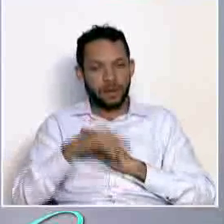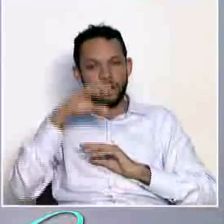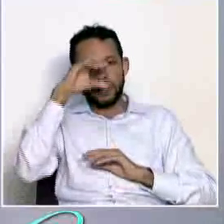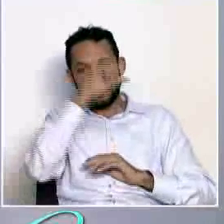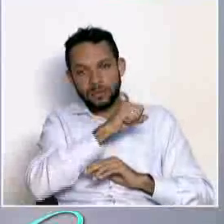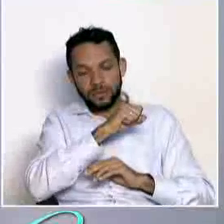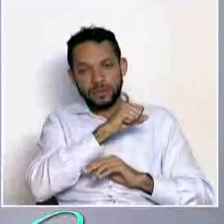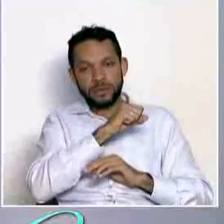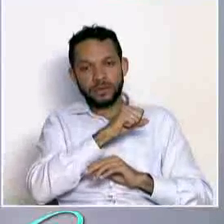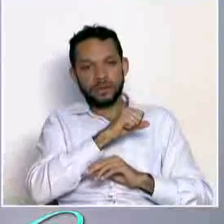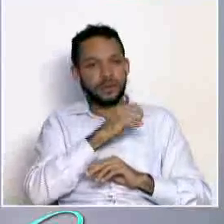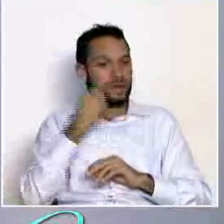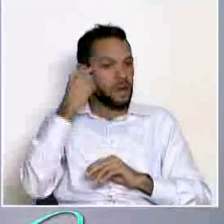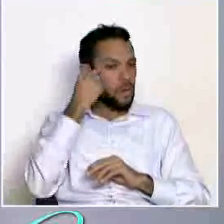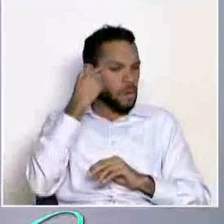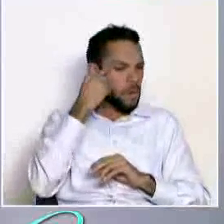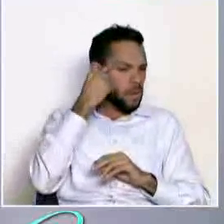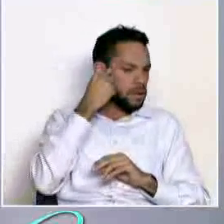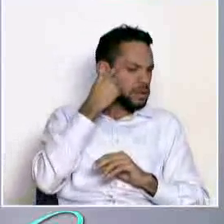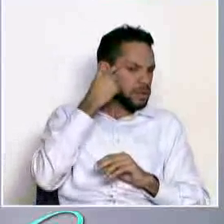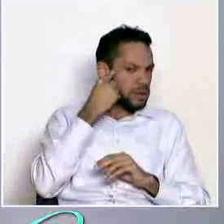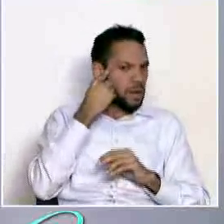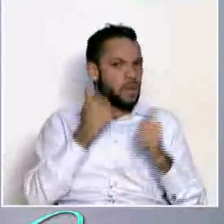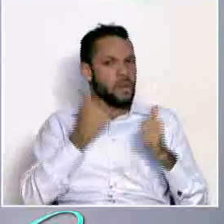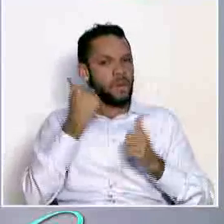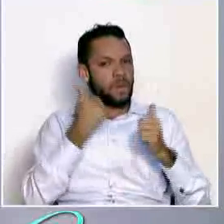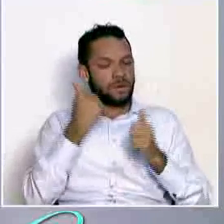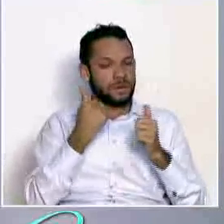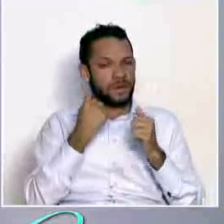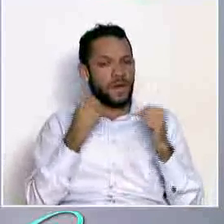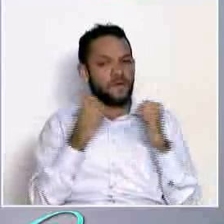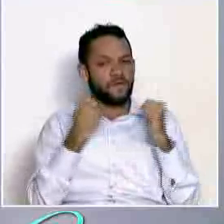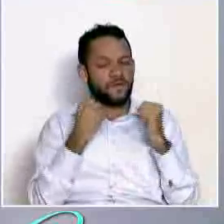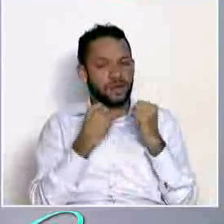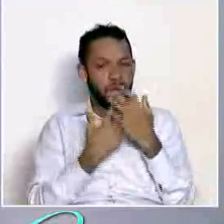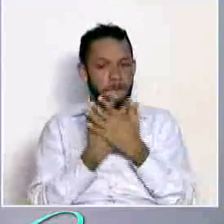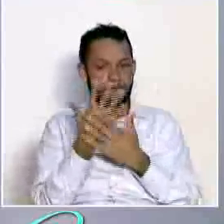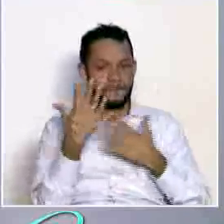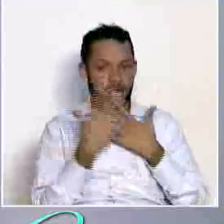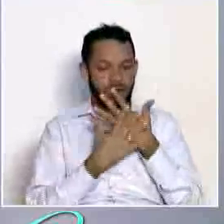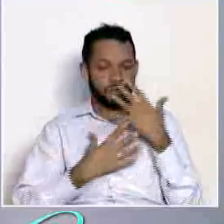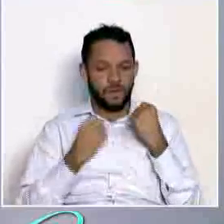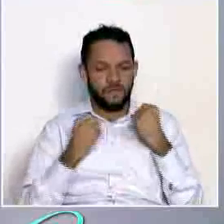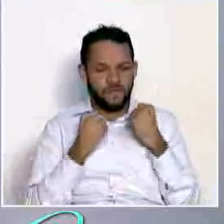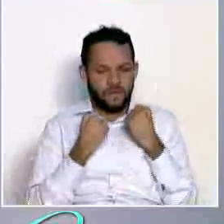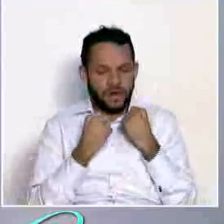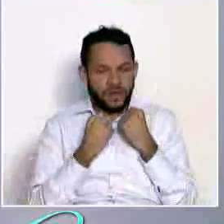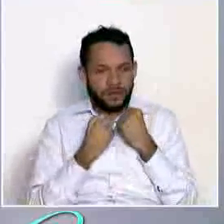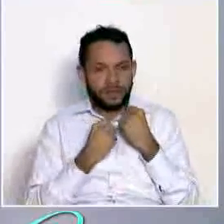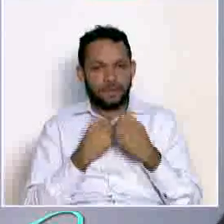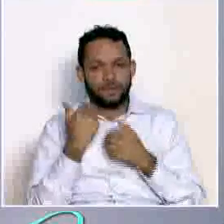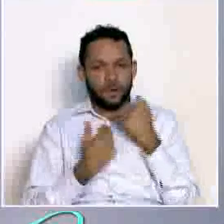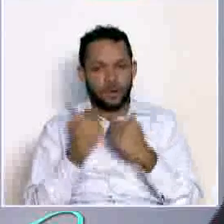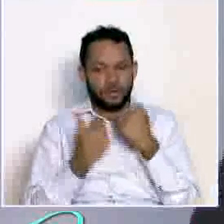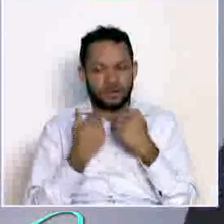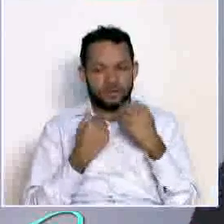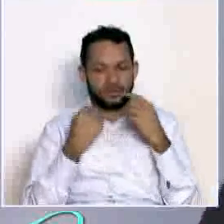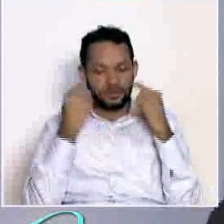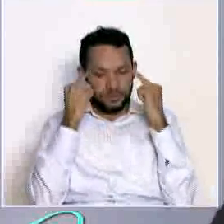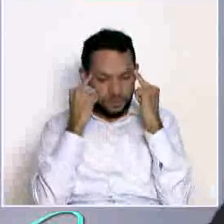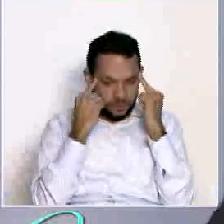este estado alterado de conciencia es el enfriamiento de la mano, que uno lo incrementa con la